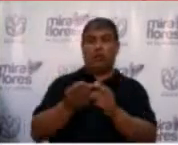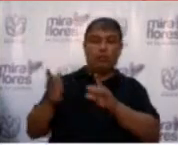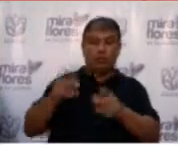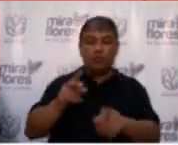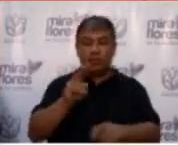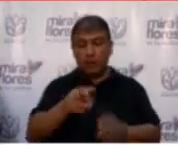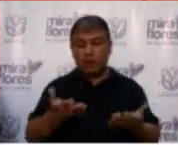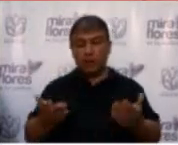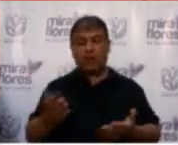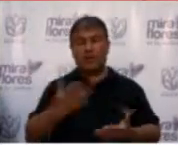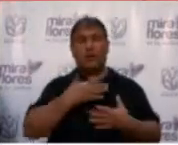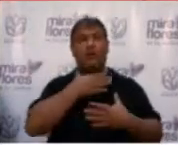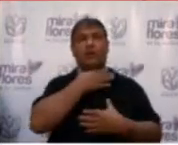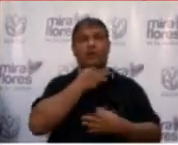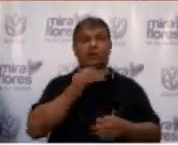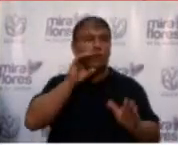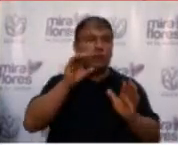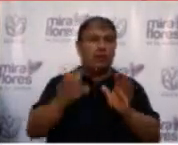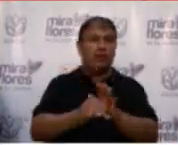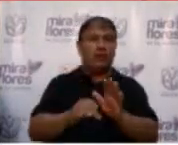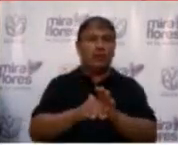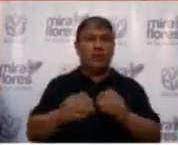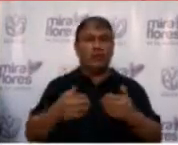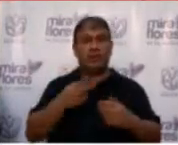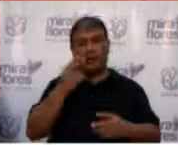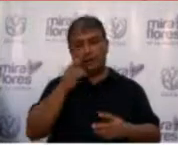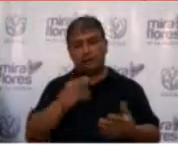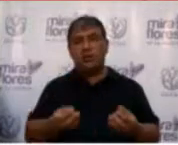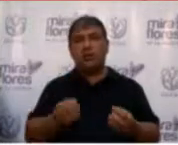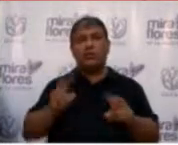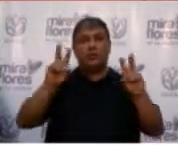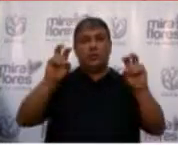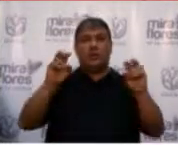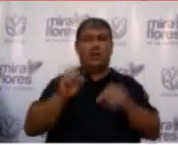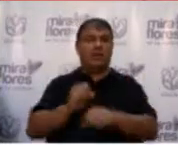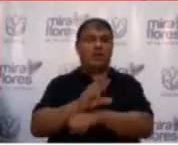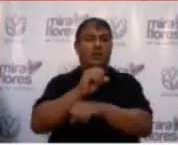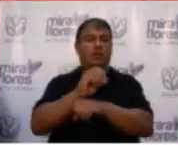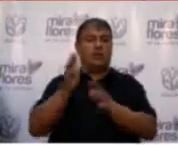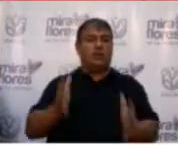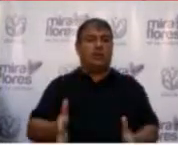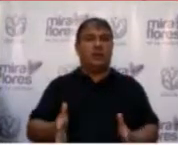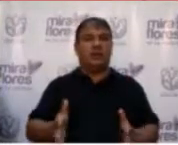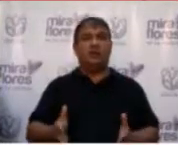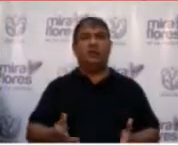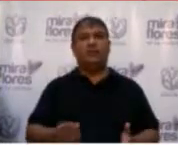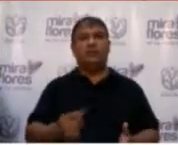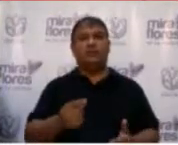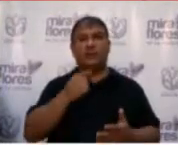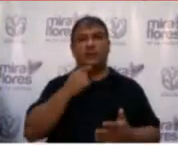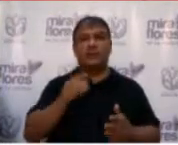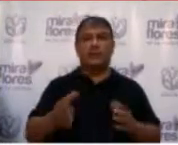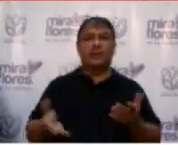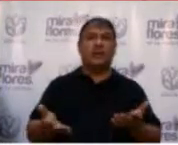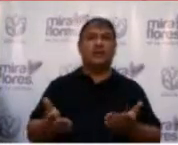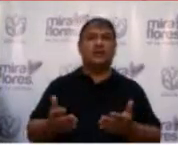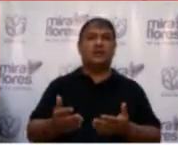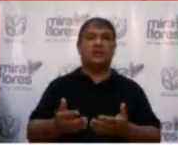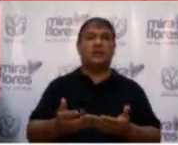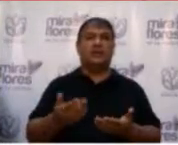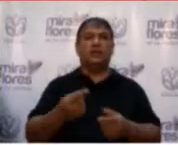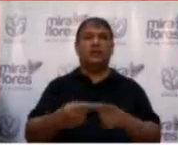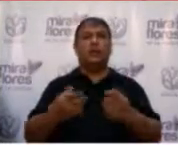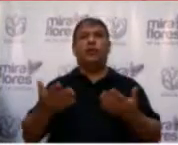una de las cosas que más les gustó, por ejemplo, que tiene que ver con los temas del Consejo, es el accountability